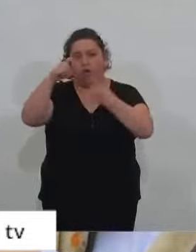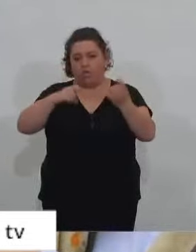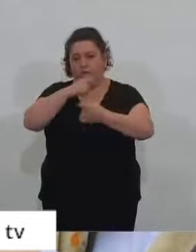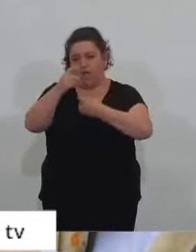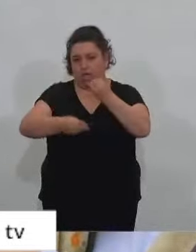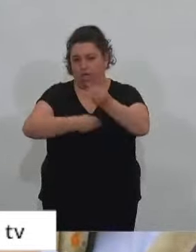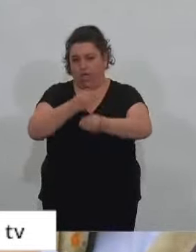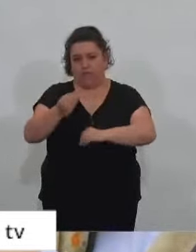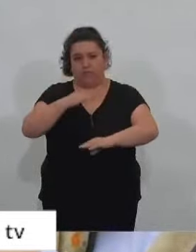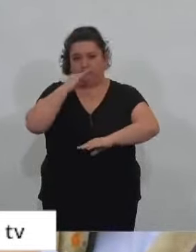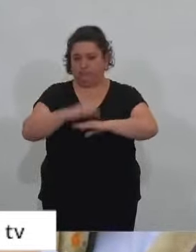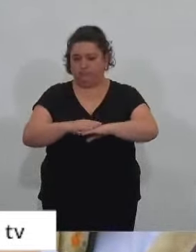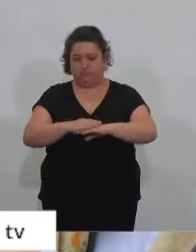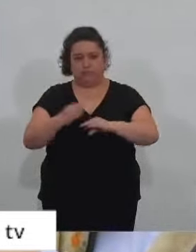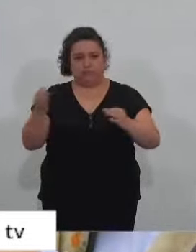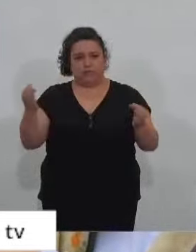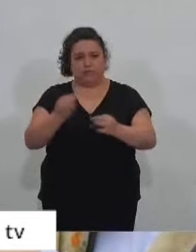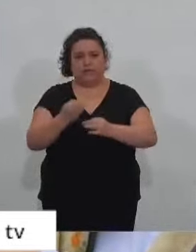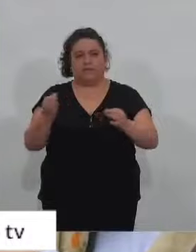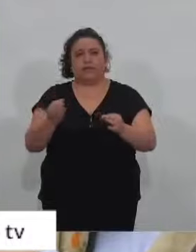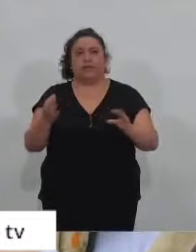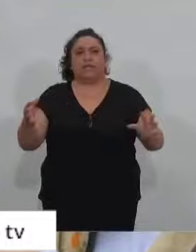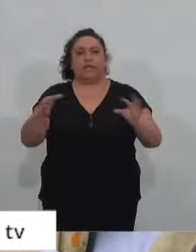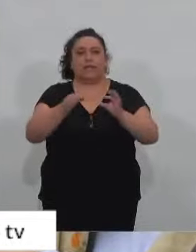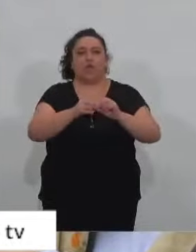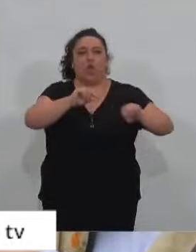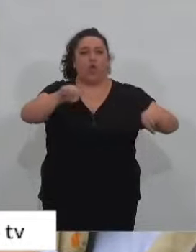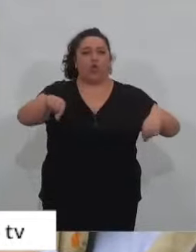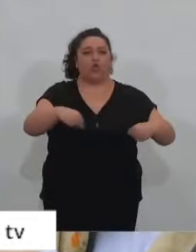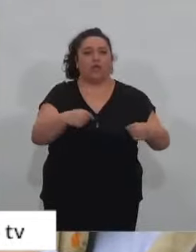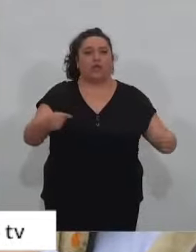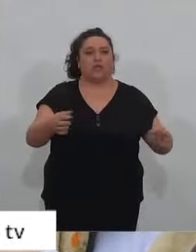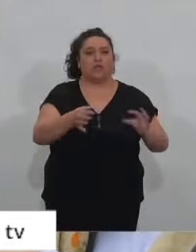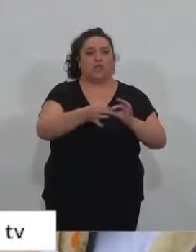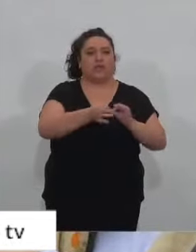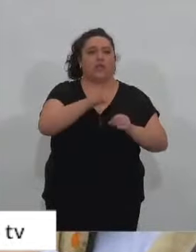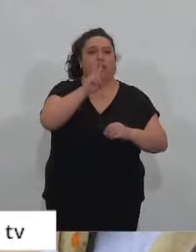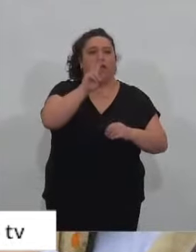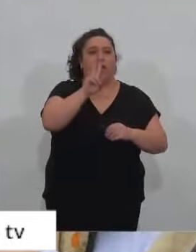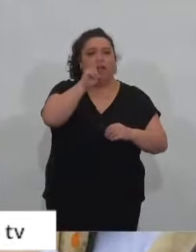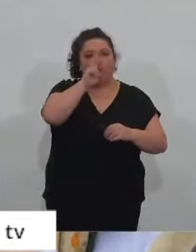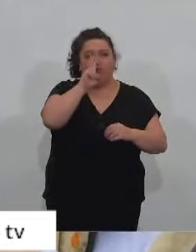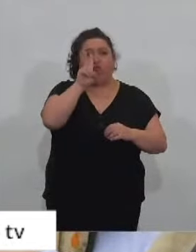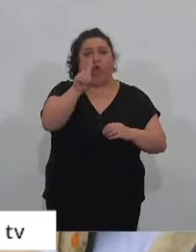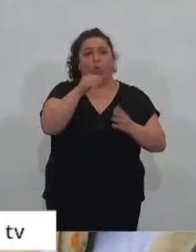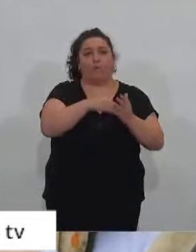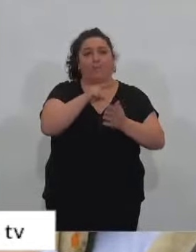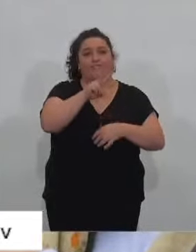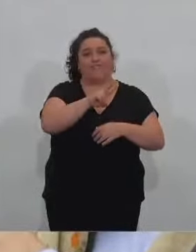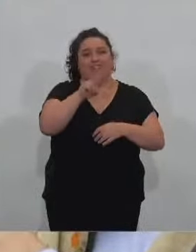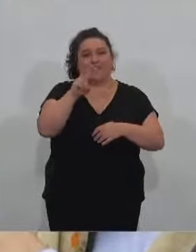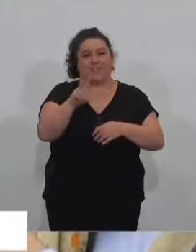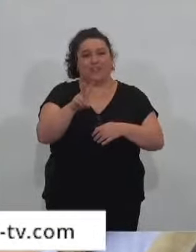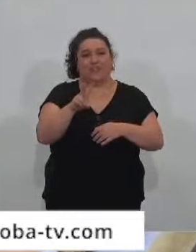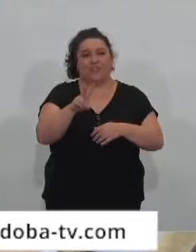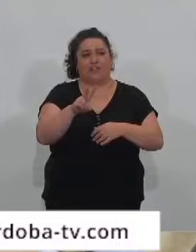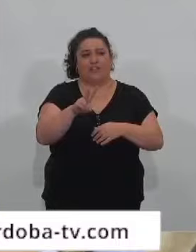desde 2022, que lo arrastramos todavía desde el 22 de mayo de